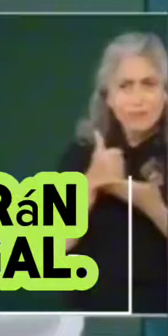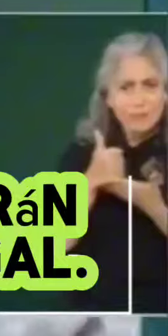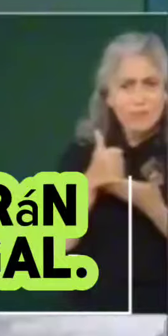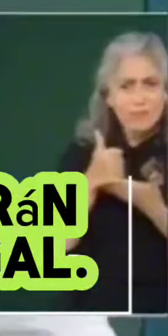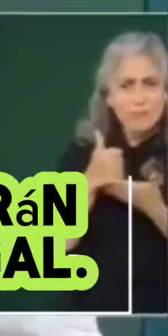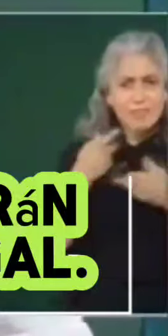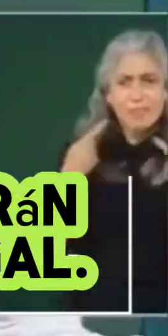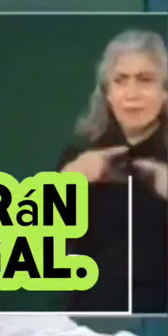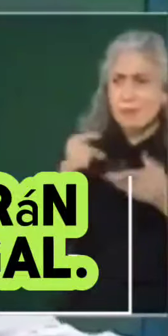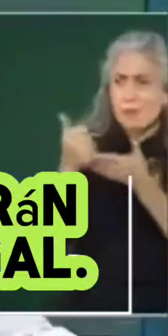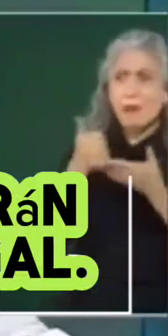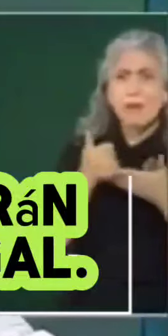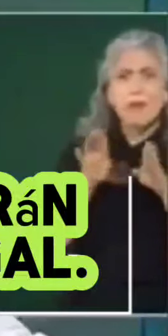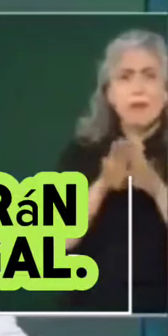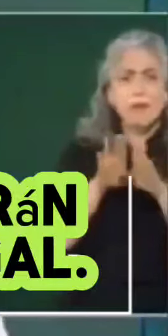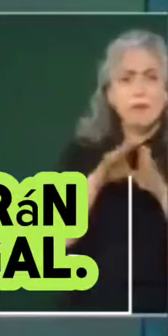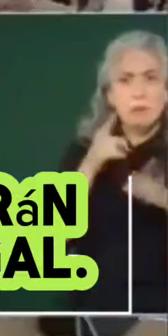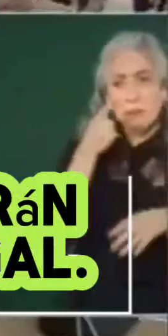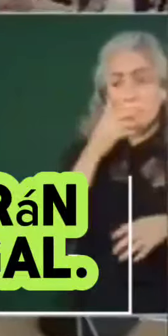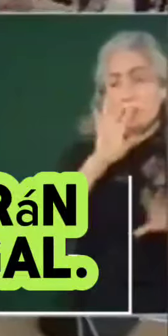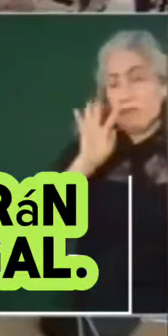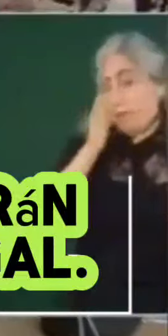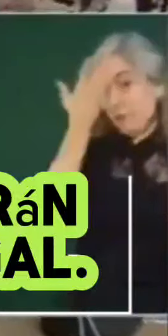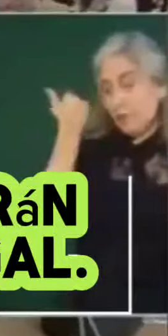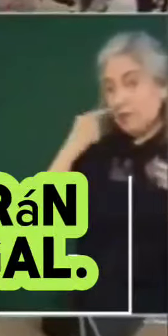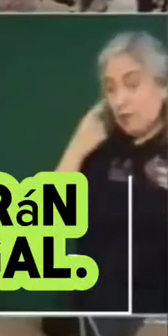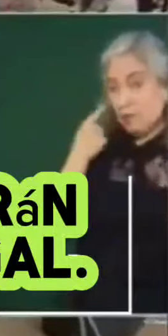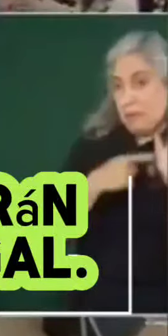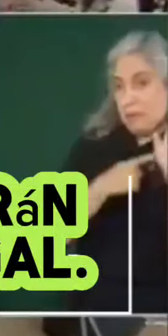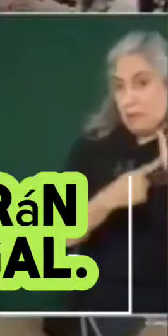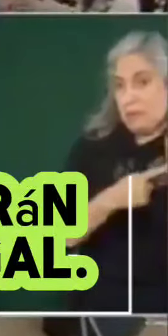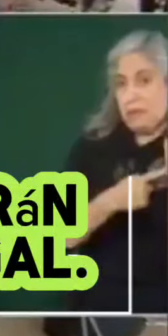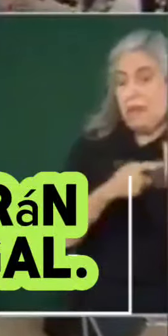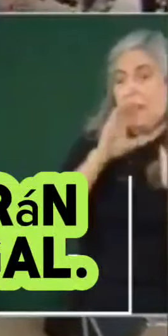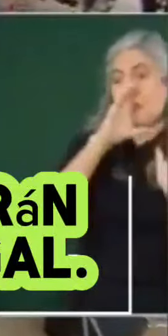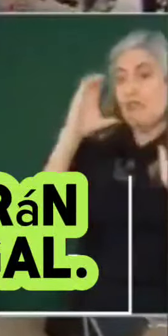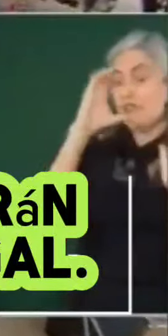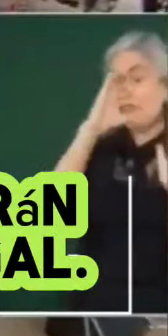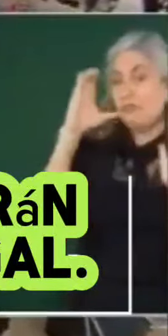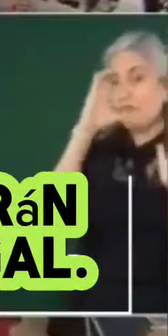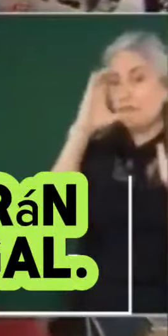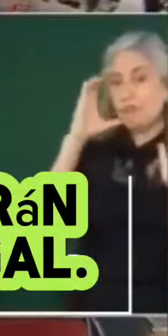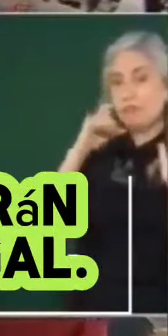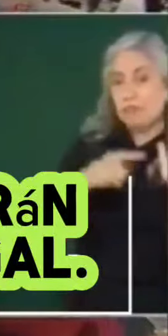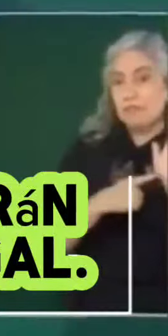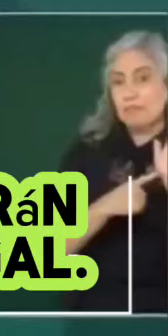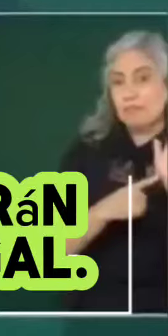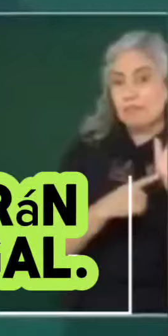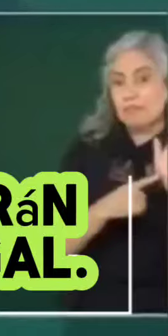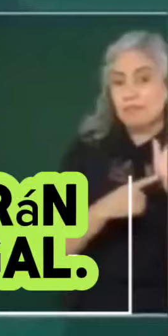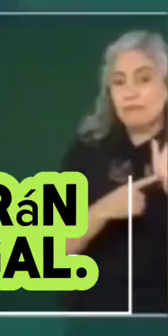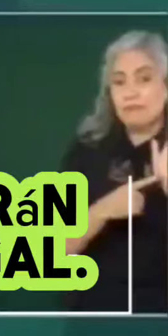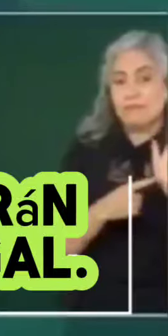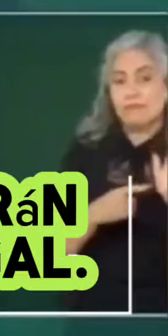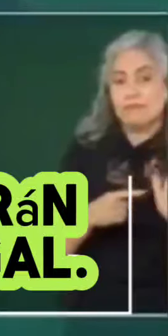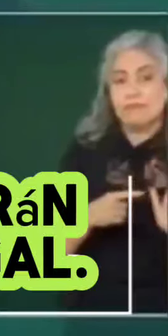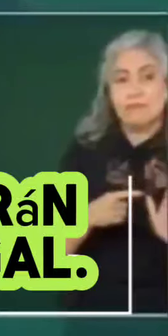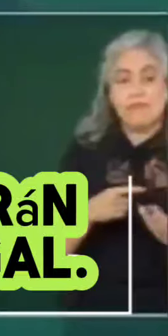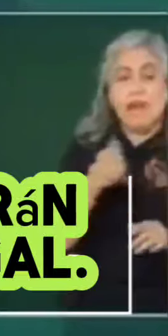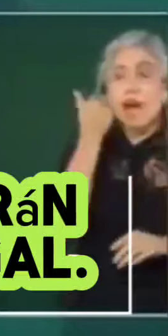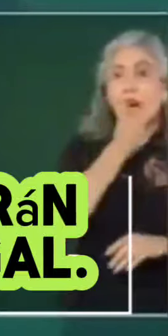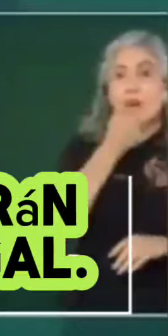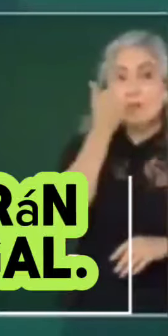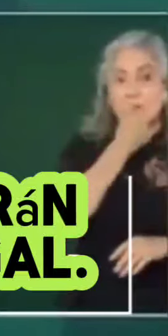No sé si sea cierto, pero ayer he estado yo viendo ya unas fotos de los